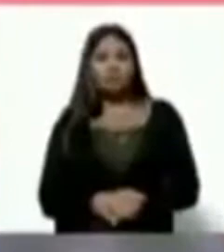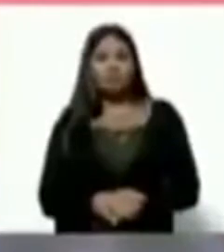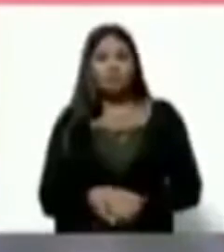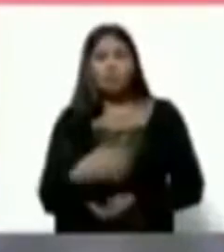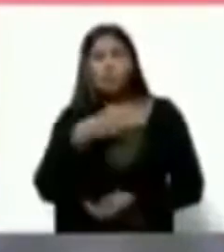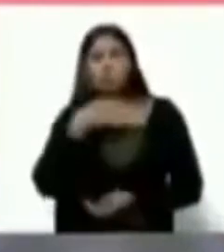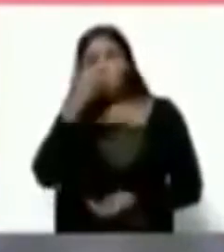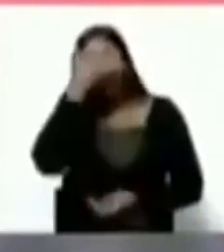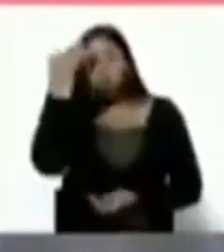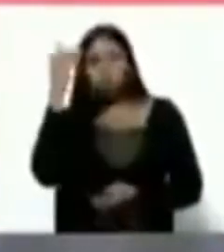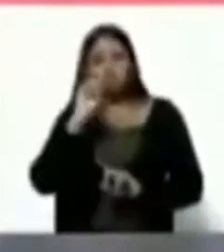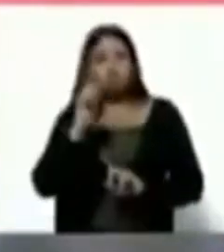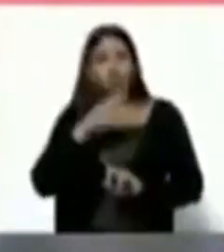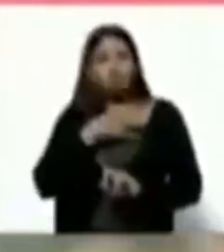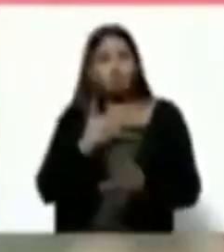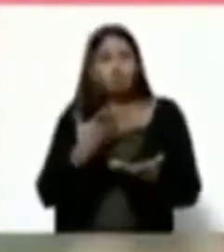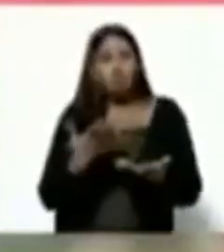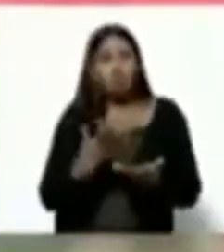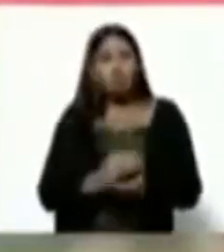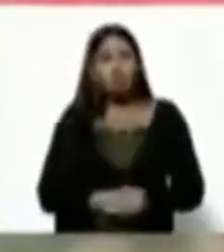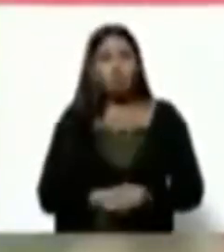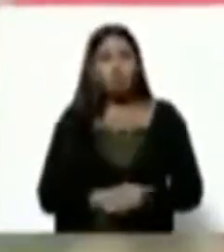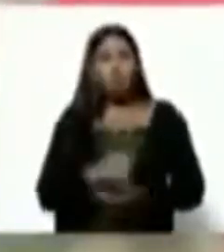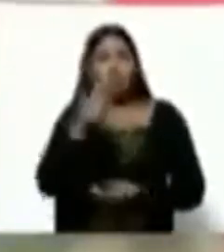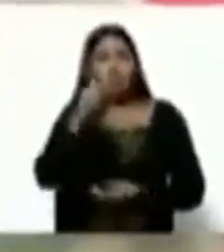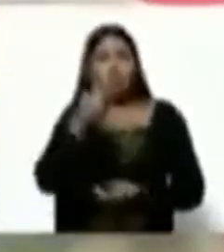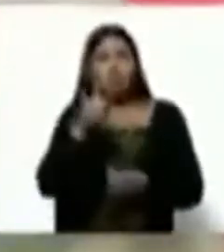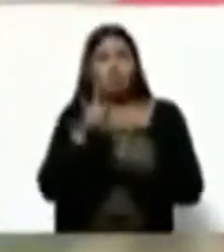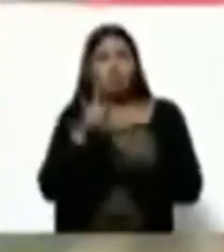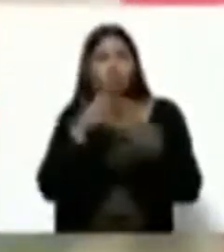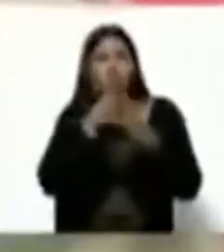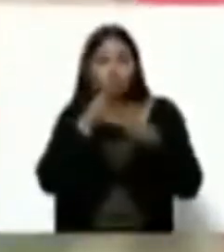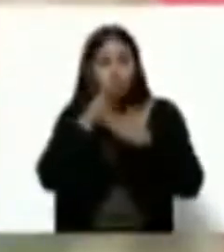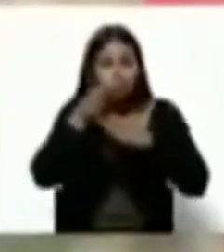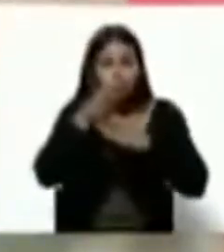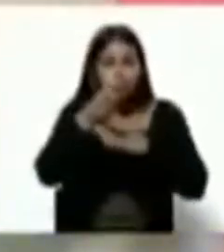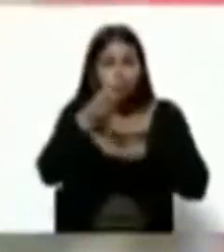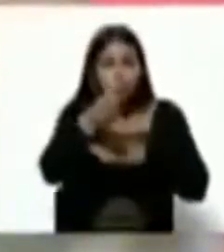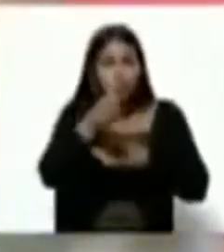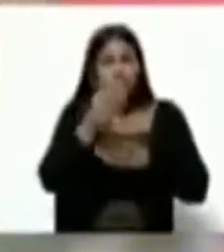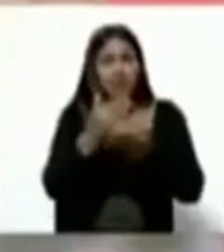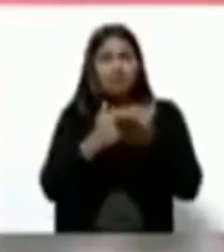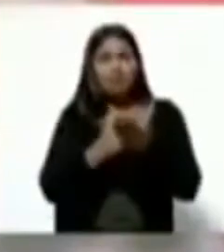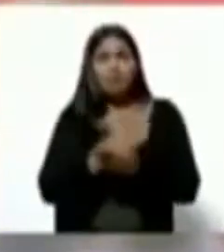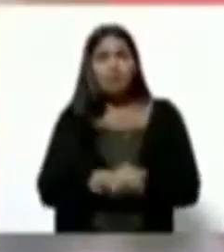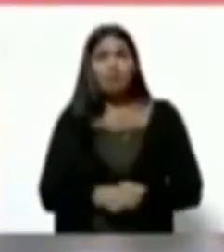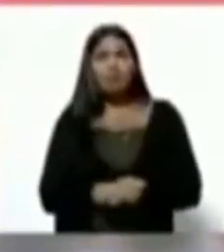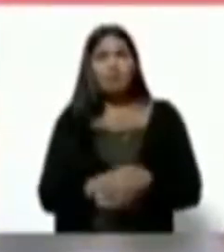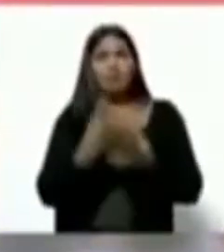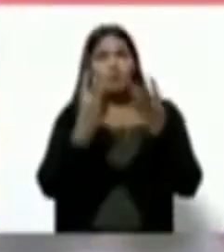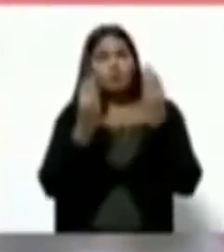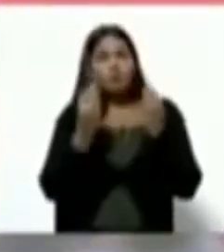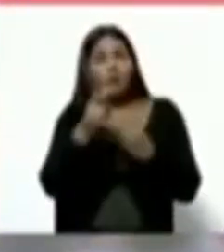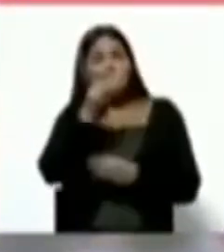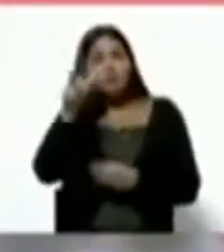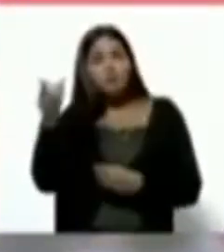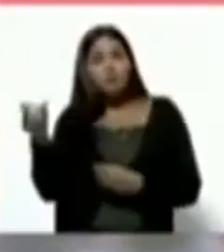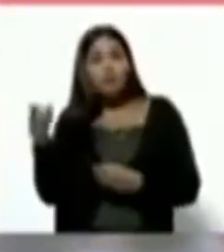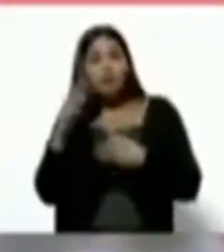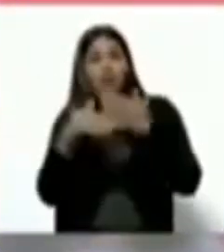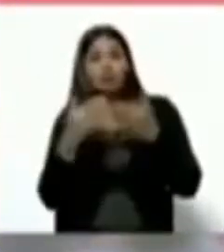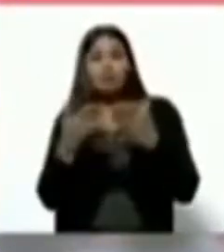podemos olvidar que hubo una colita, un caminito que han trasegado muchas personas